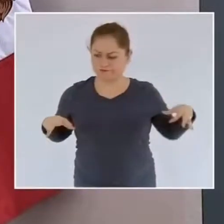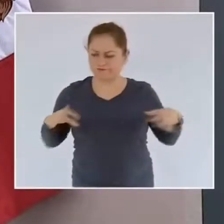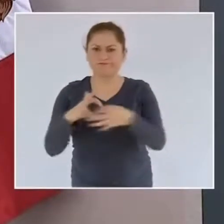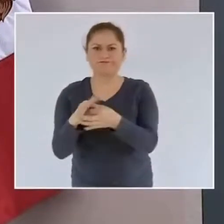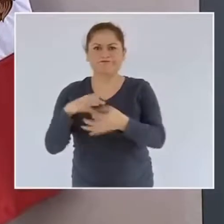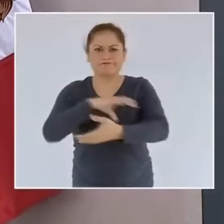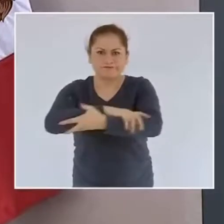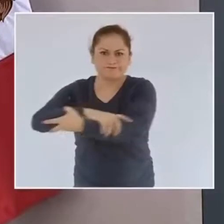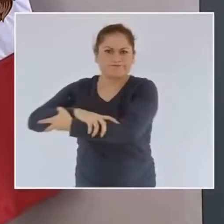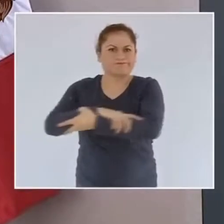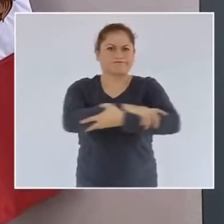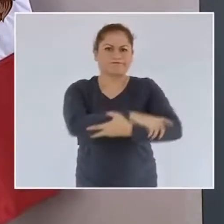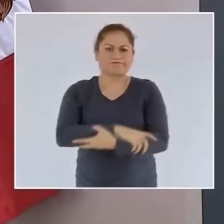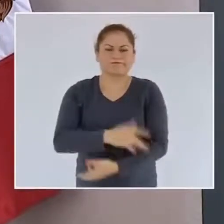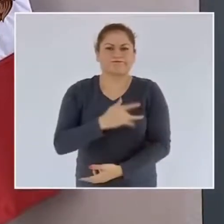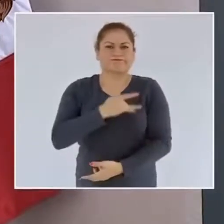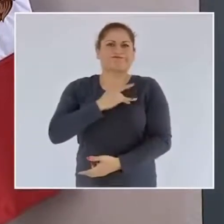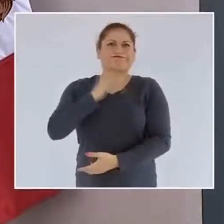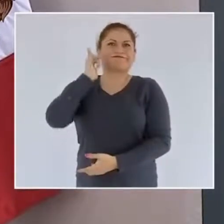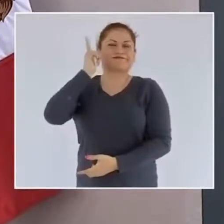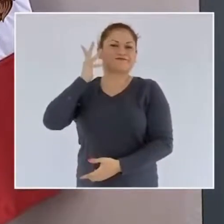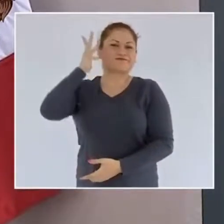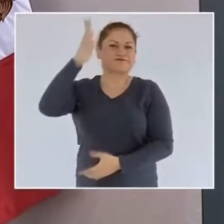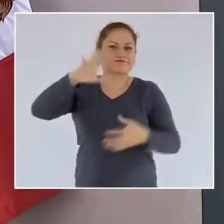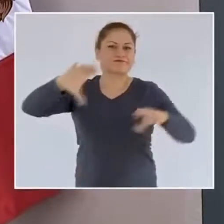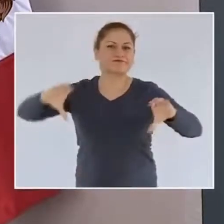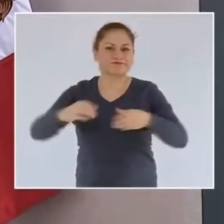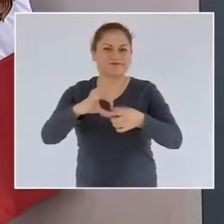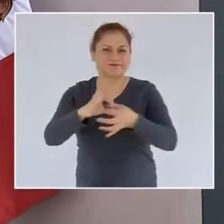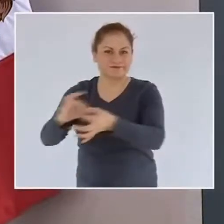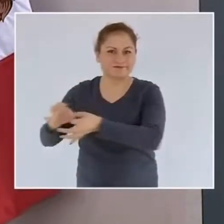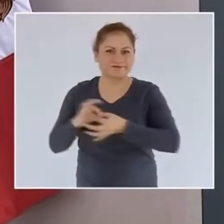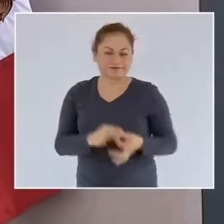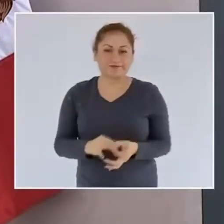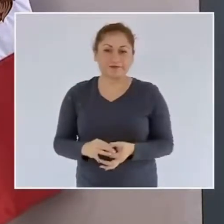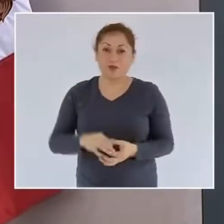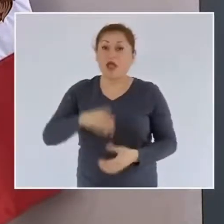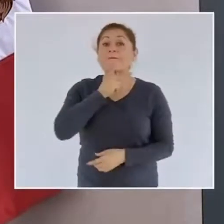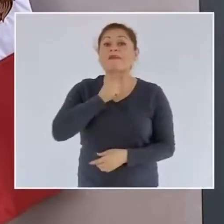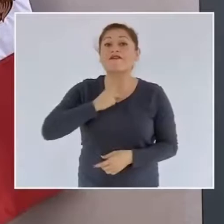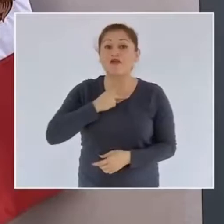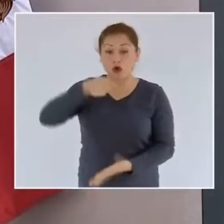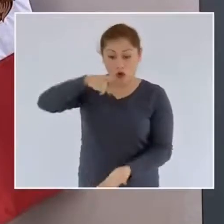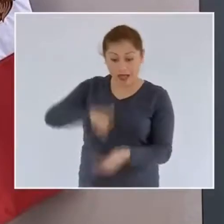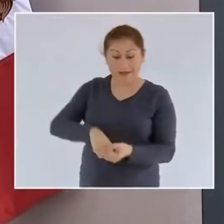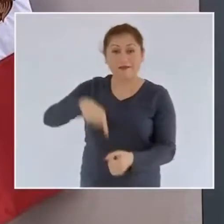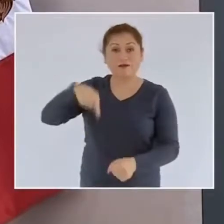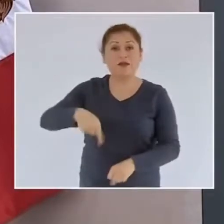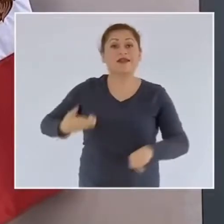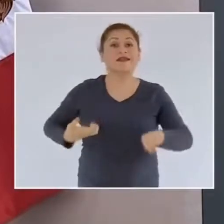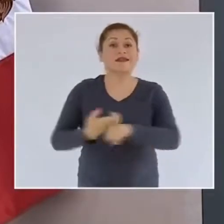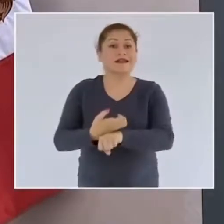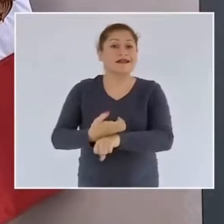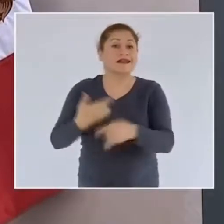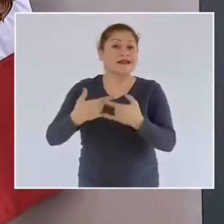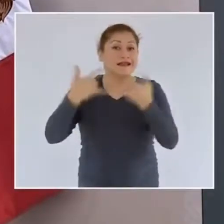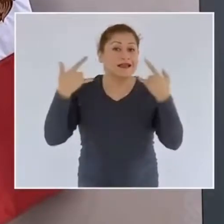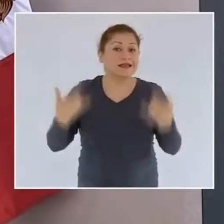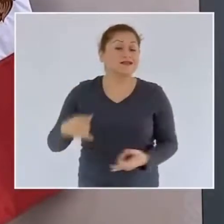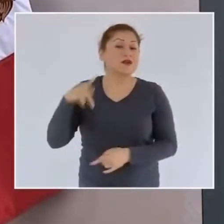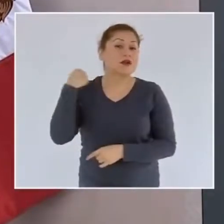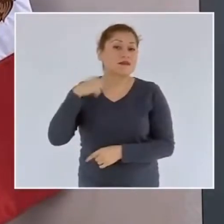y de esperanza comunitaria. El vínculo del petróleo con Tabasco viene desde hace